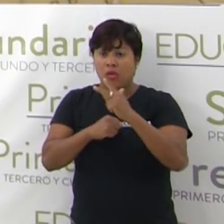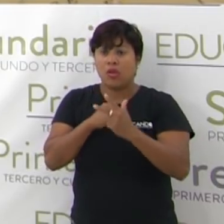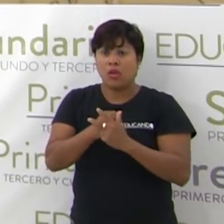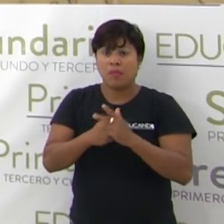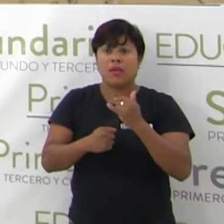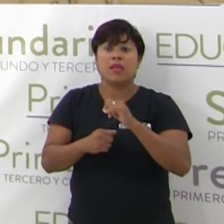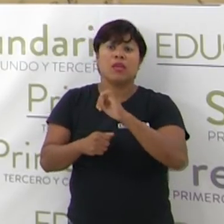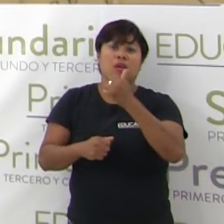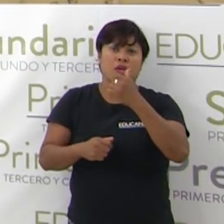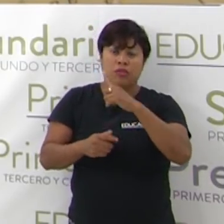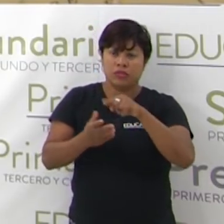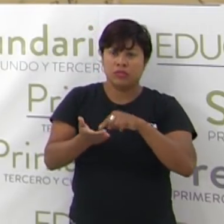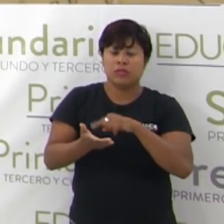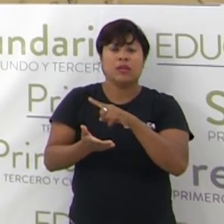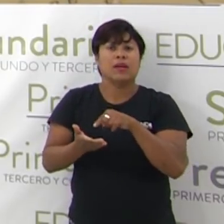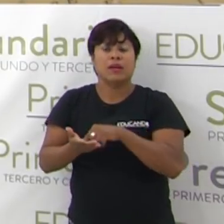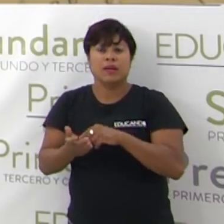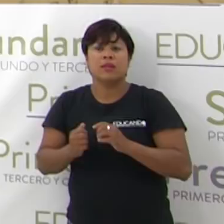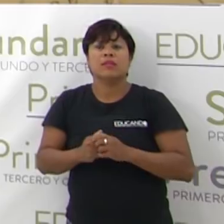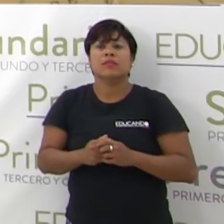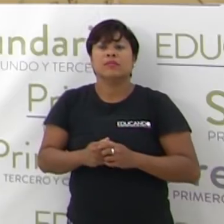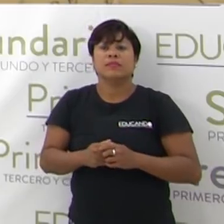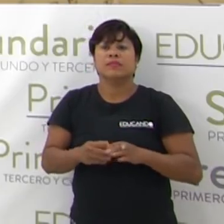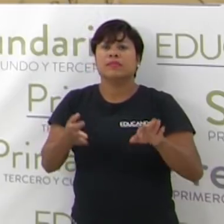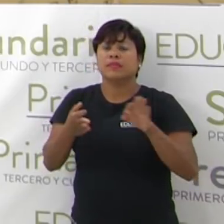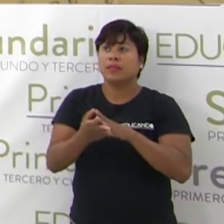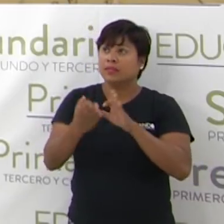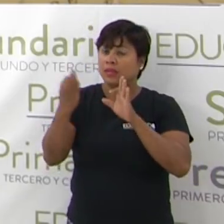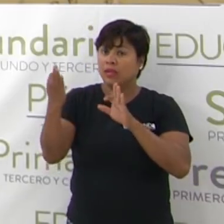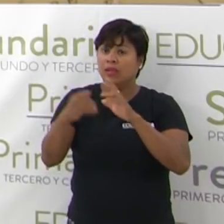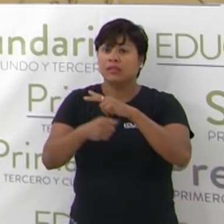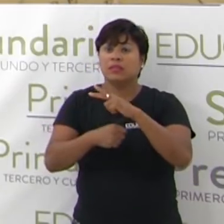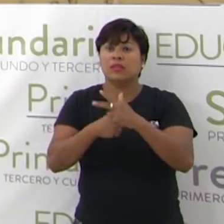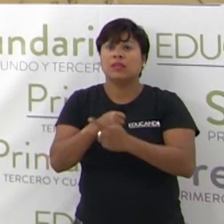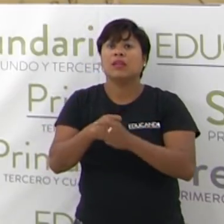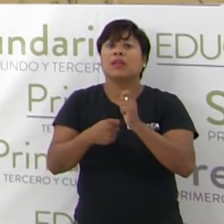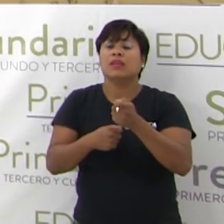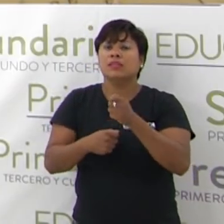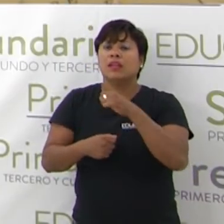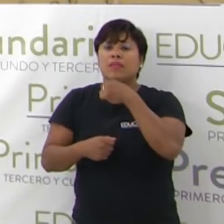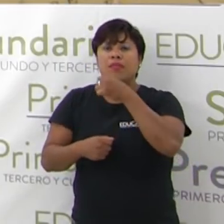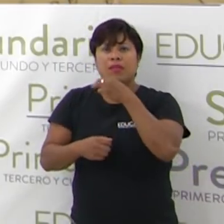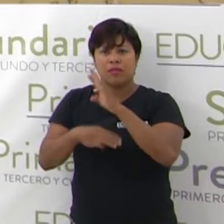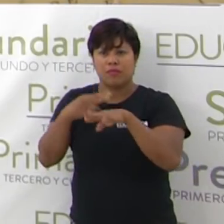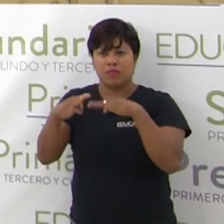algunas otras regiones cercanas a Europa son el viejo mundo.